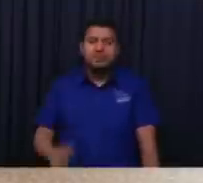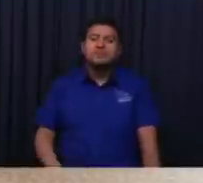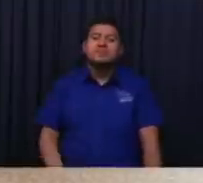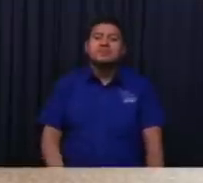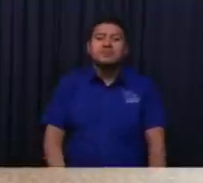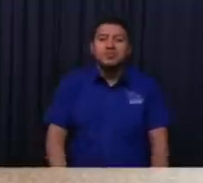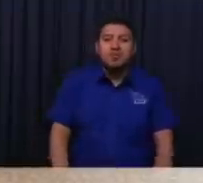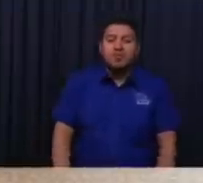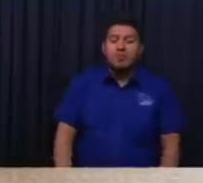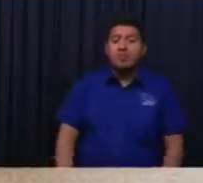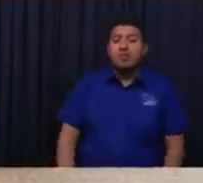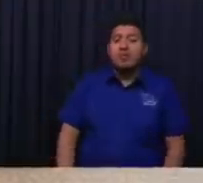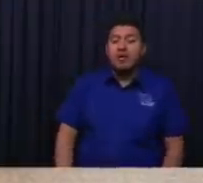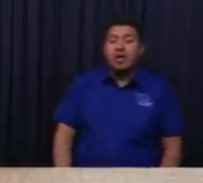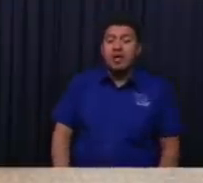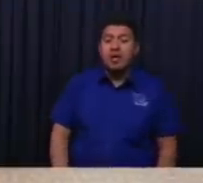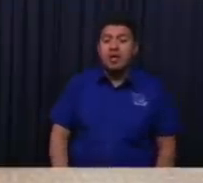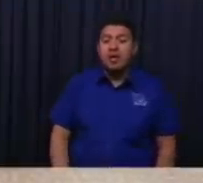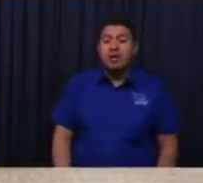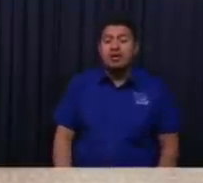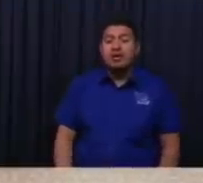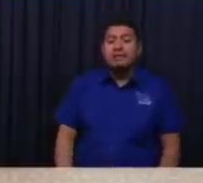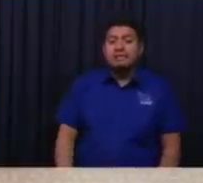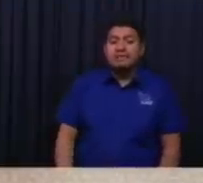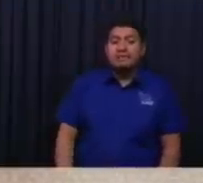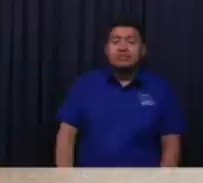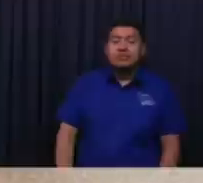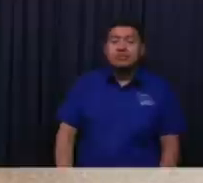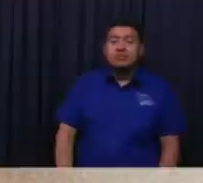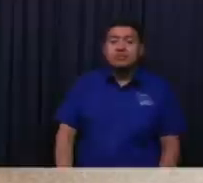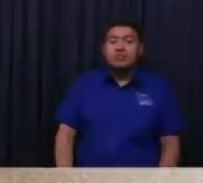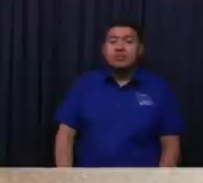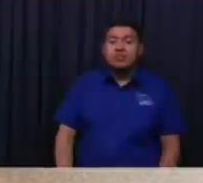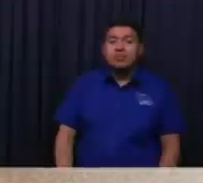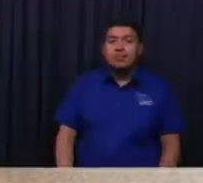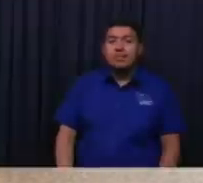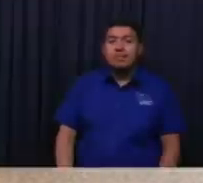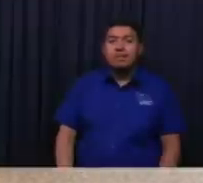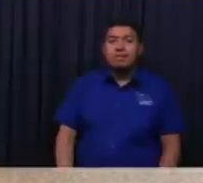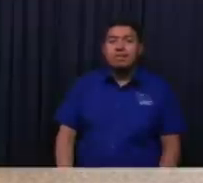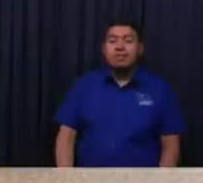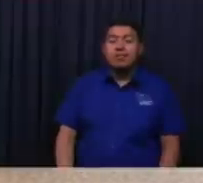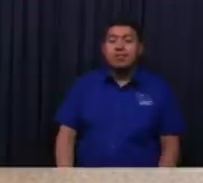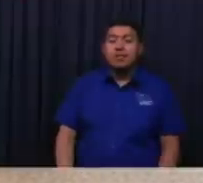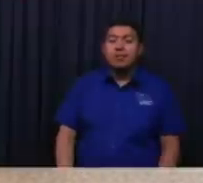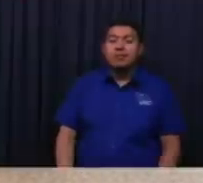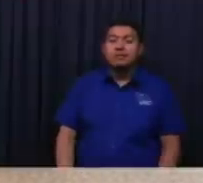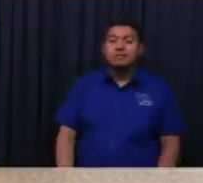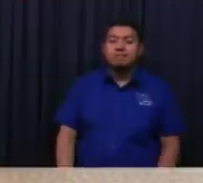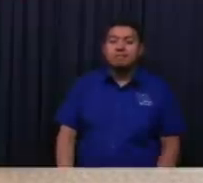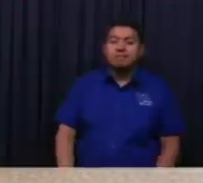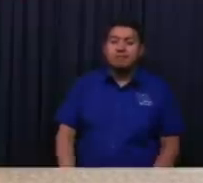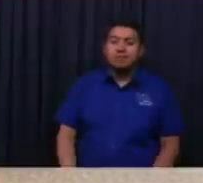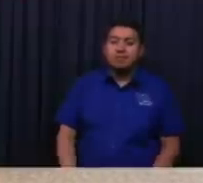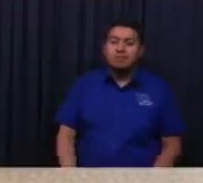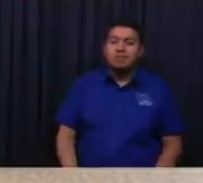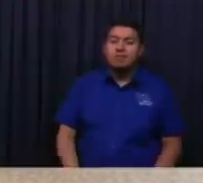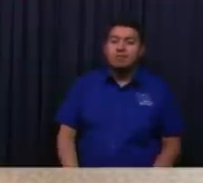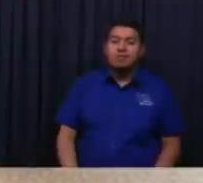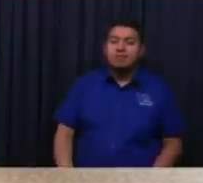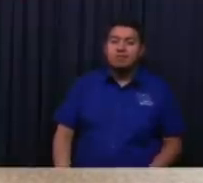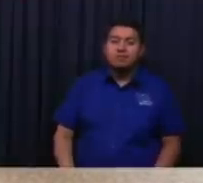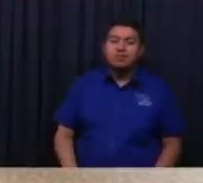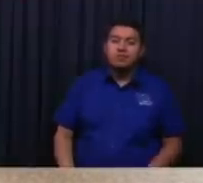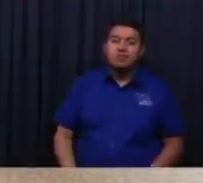acá. Mi viña que es mía está a mi disposición. Los 1000 ciclos son para ti, Salomón, y 200 para los